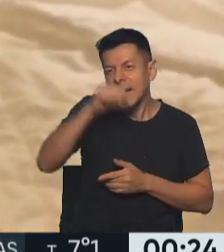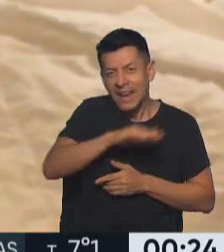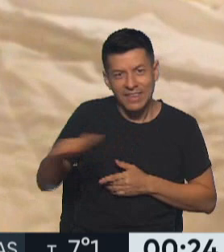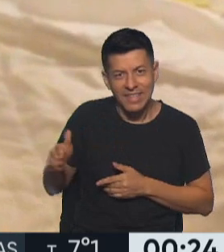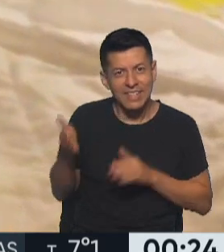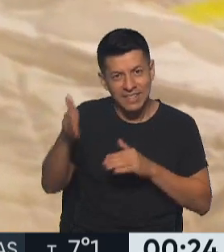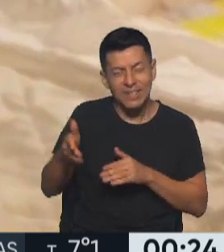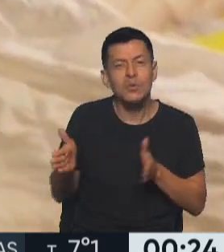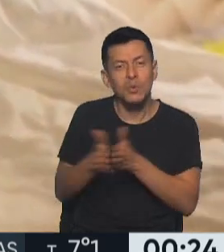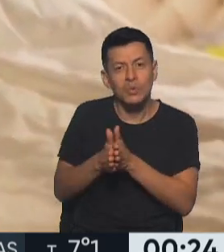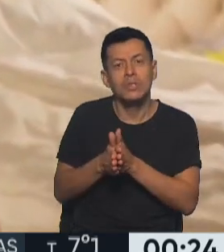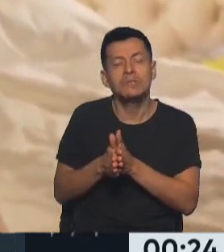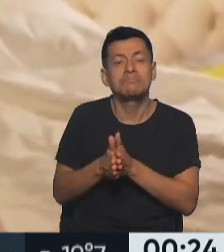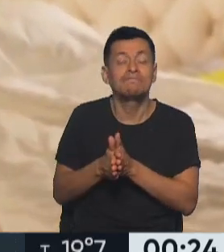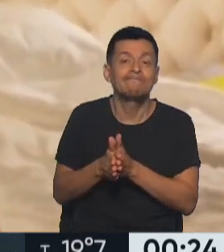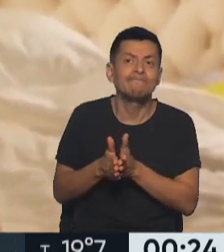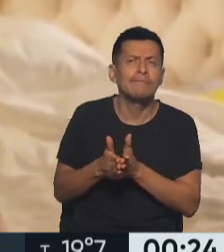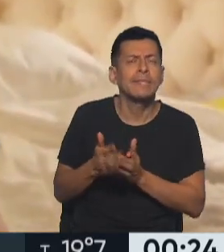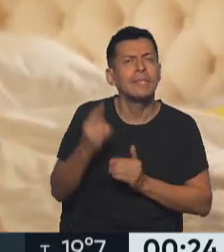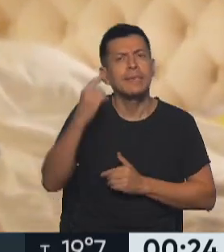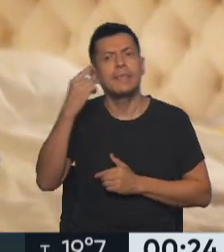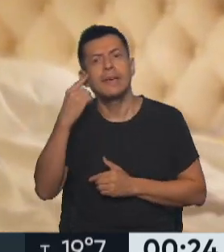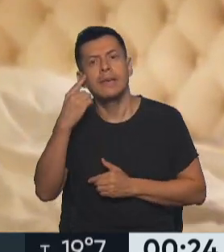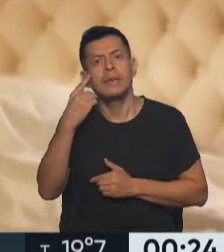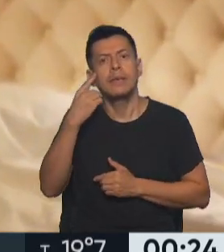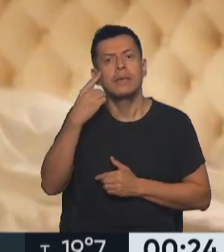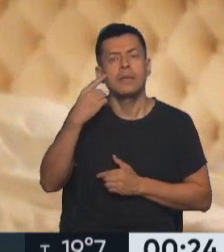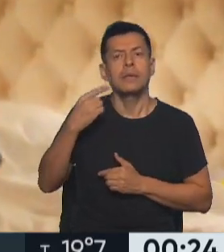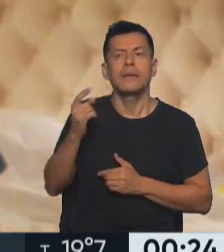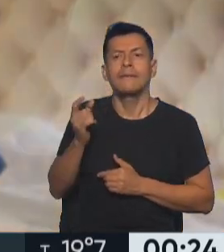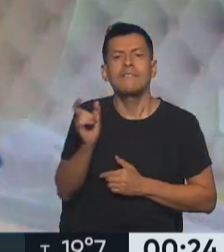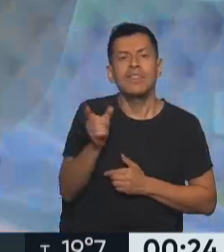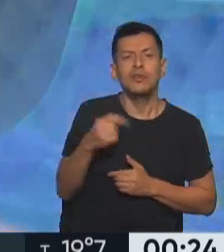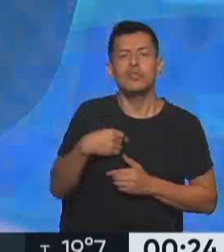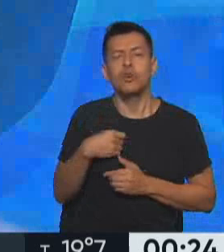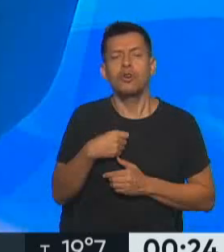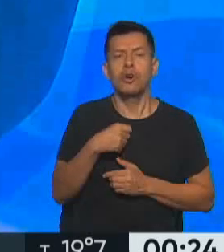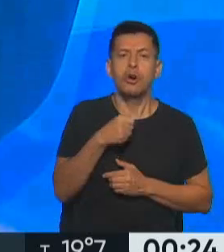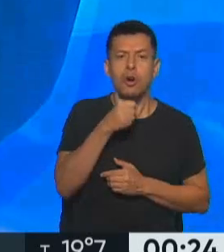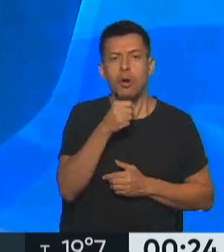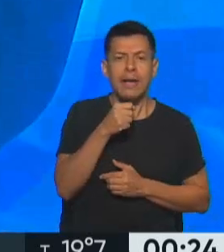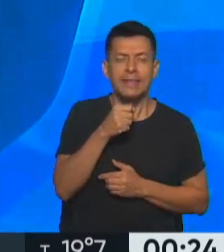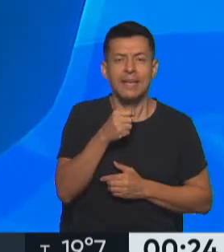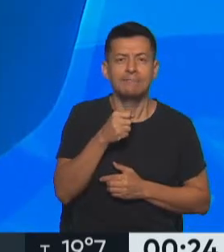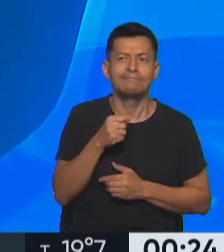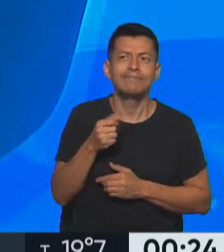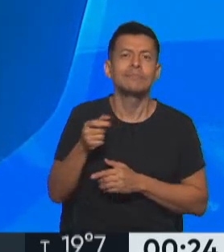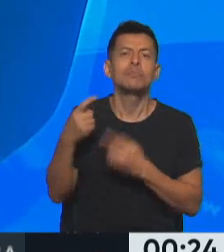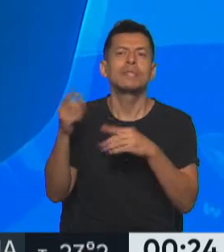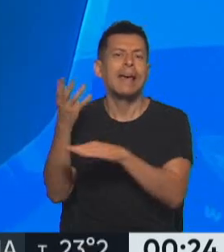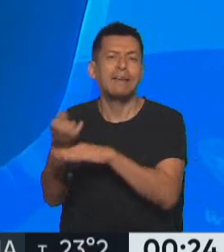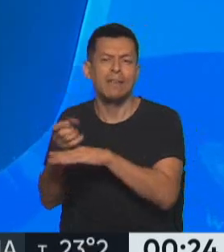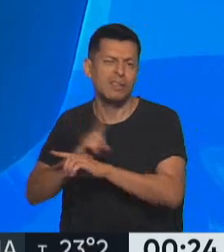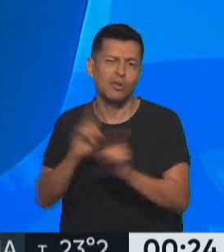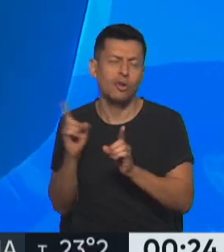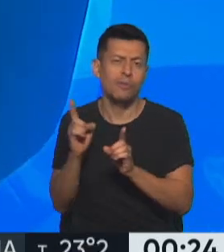Y tuve la idea de hacer, o sea, no quería hacer un video donde yo esté haciendo playback en principio. Y Juan estaba afuera